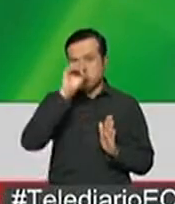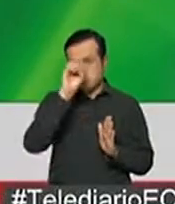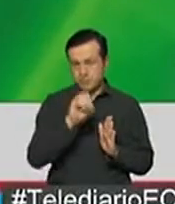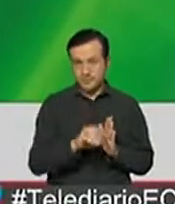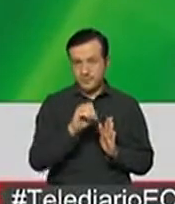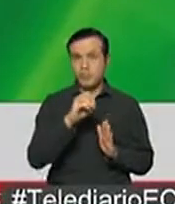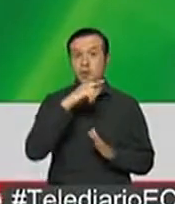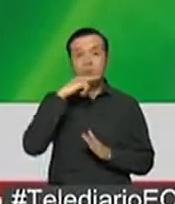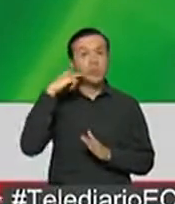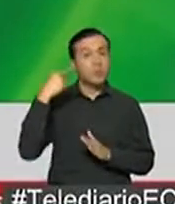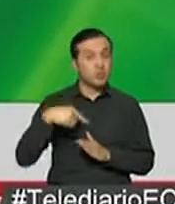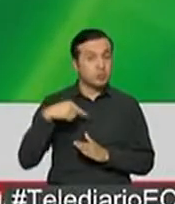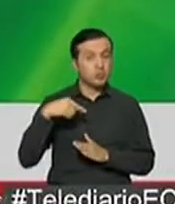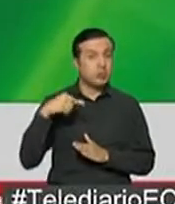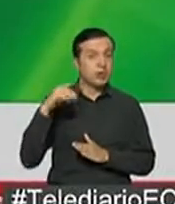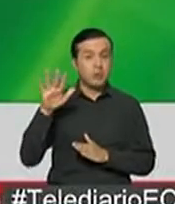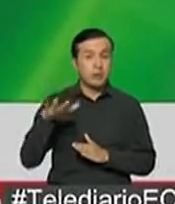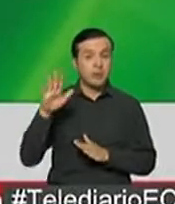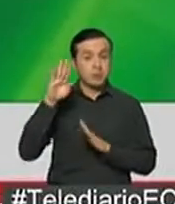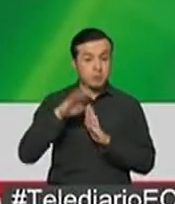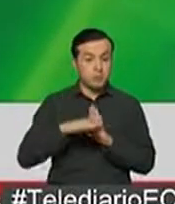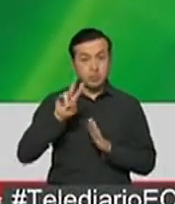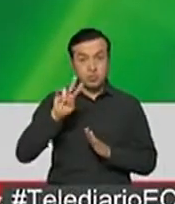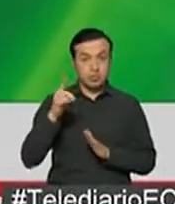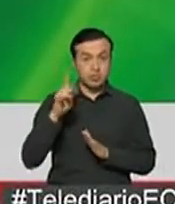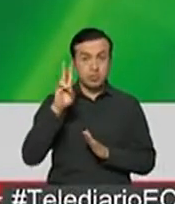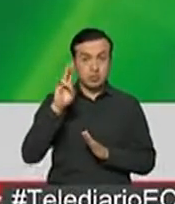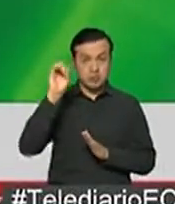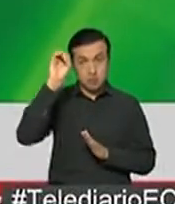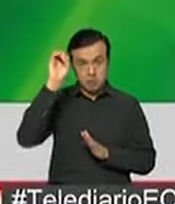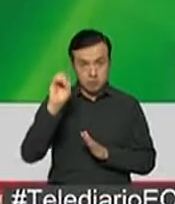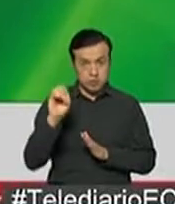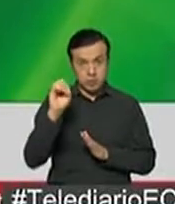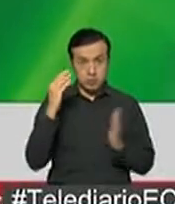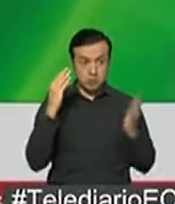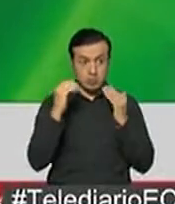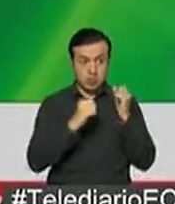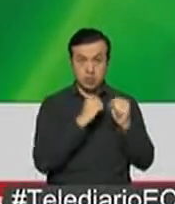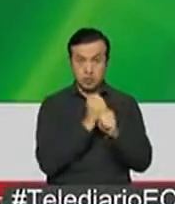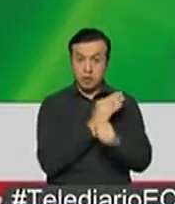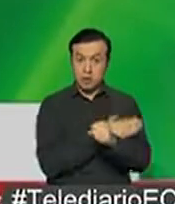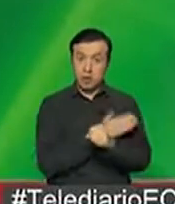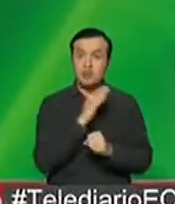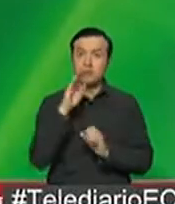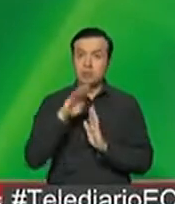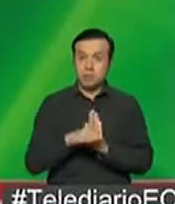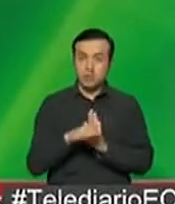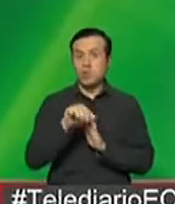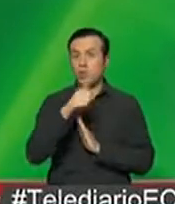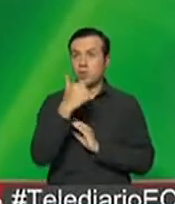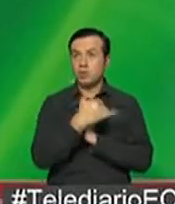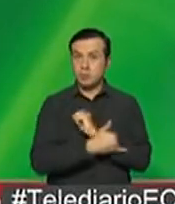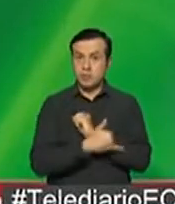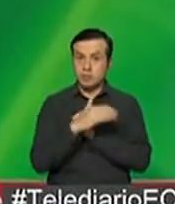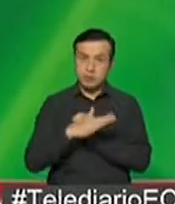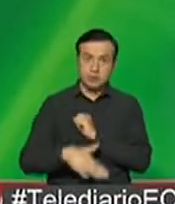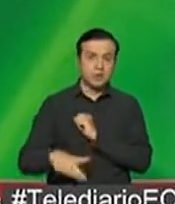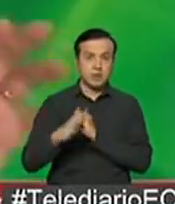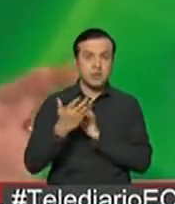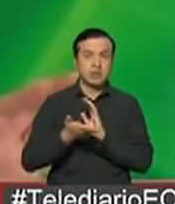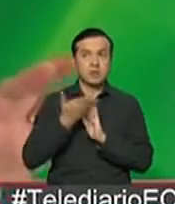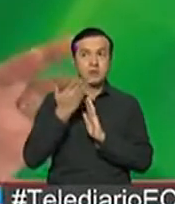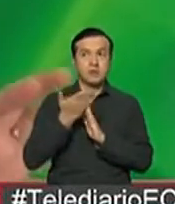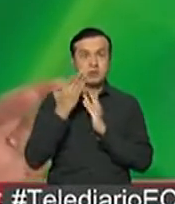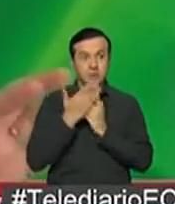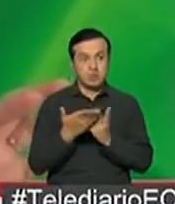rusia mismo a un 270 por ciento en comparación con el año pasado pero hay otros mercados que en cambio compensaron lo que